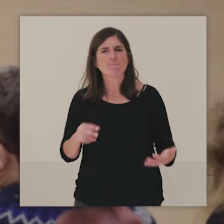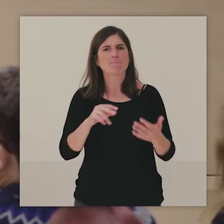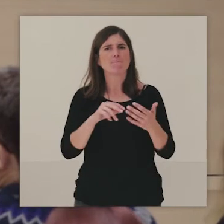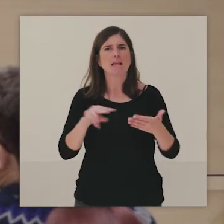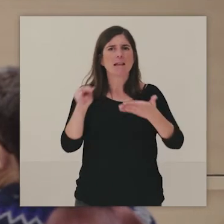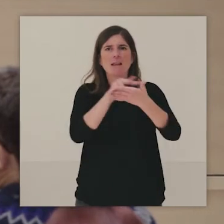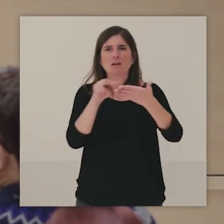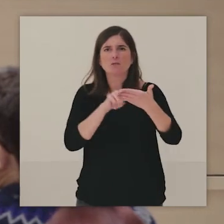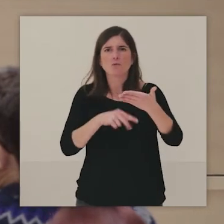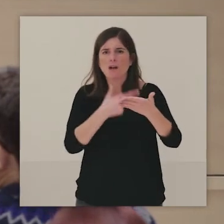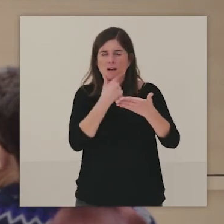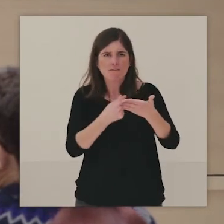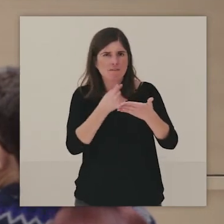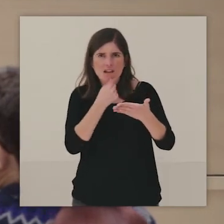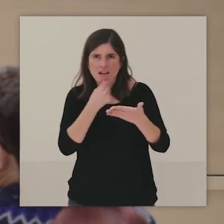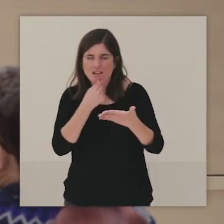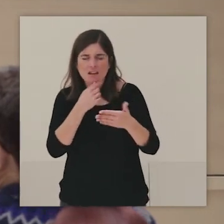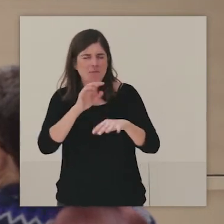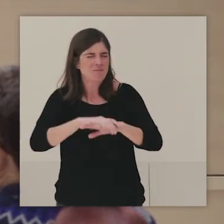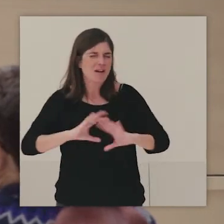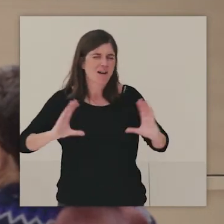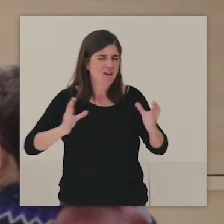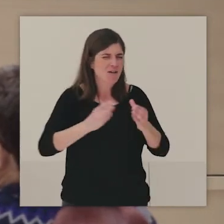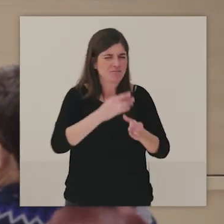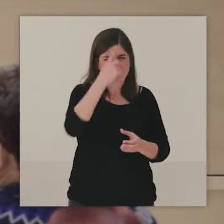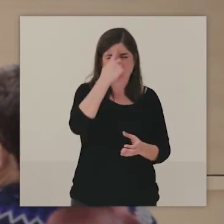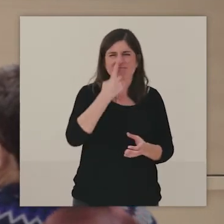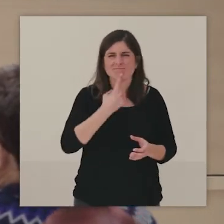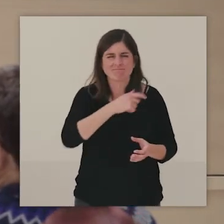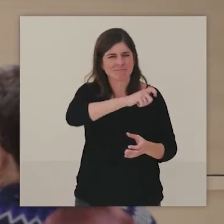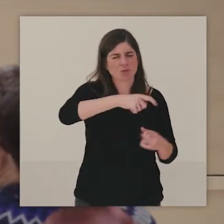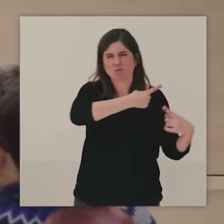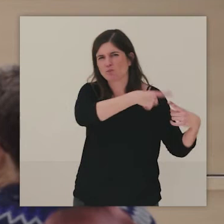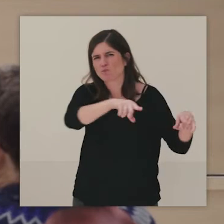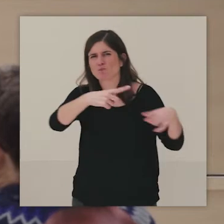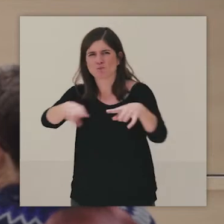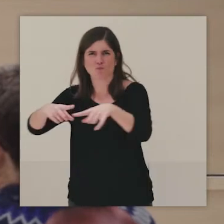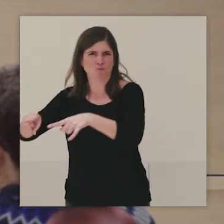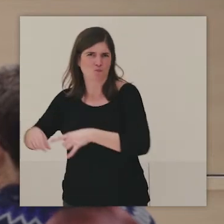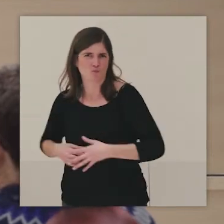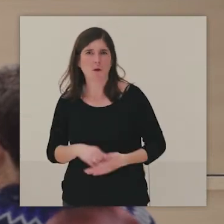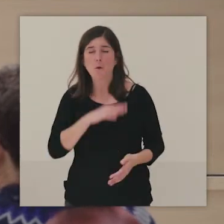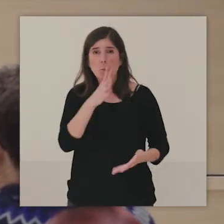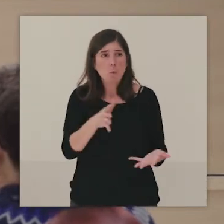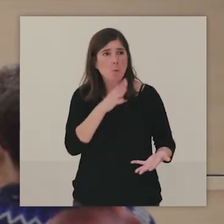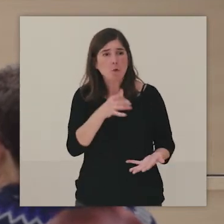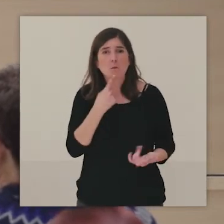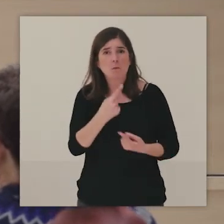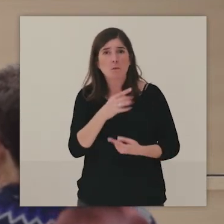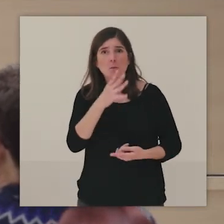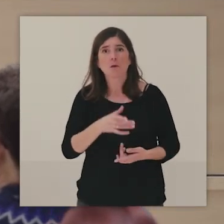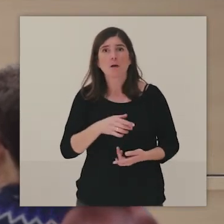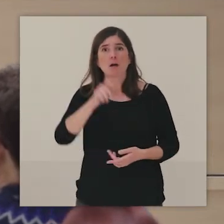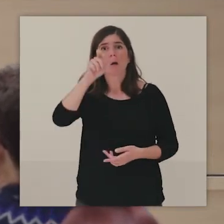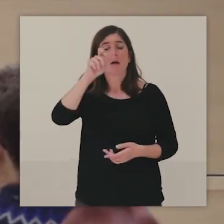hablando de diferentes circunstancias, diferentes perfiles. ¿A qué quiero aludir? A que muchas veces se plantea como que la lectura fácil es